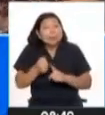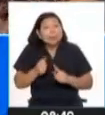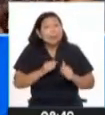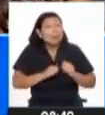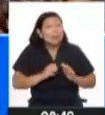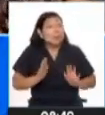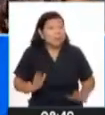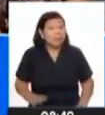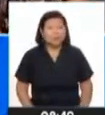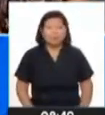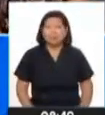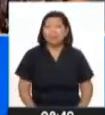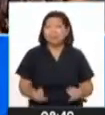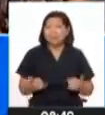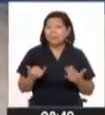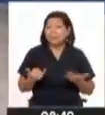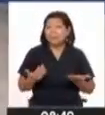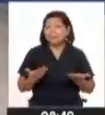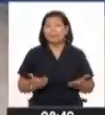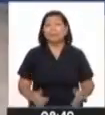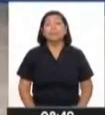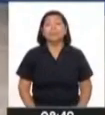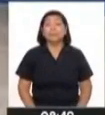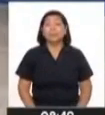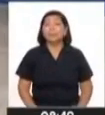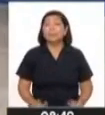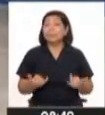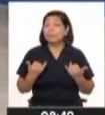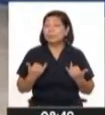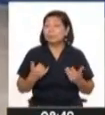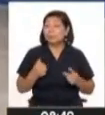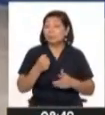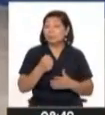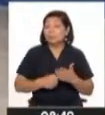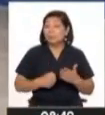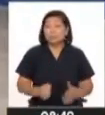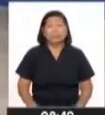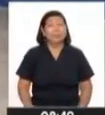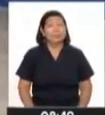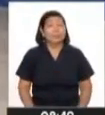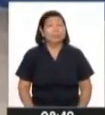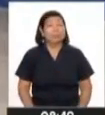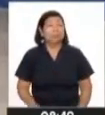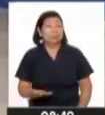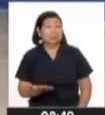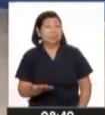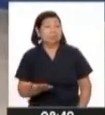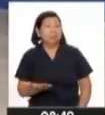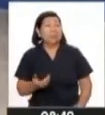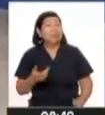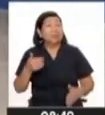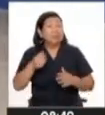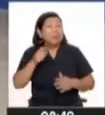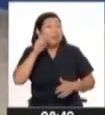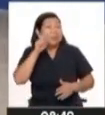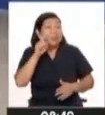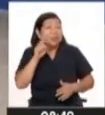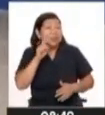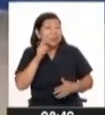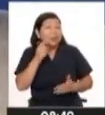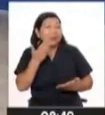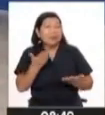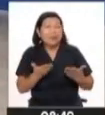Ahora, hay estudios referidos a escenarios de violencia, si hablamos de violencia sexual, por ejemplo, que